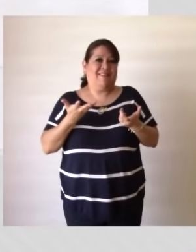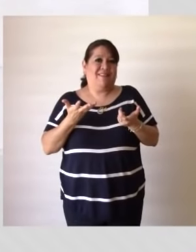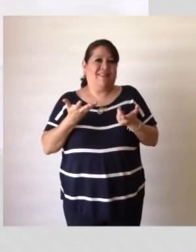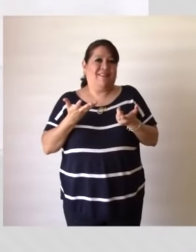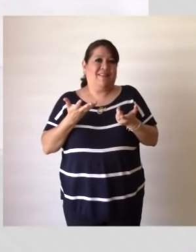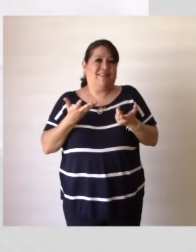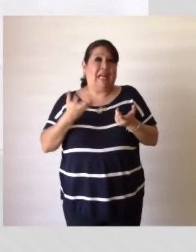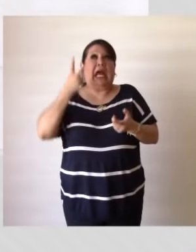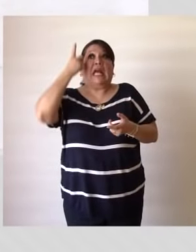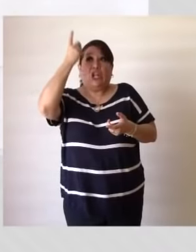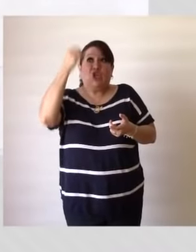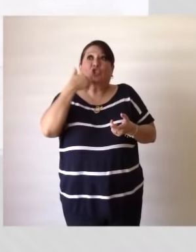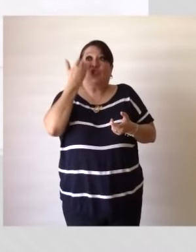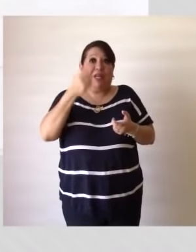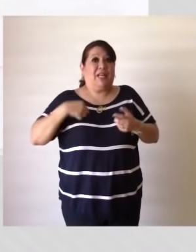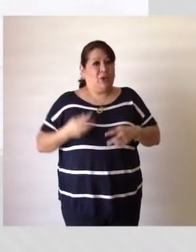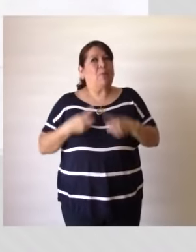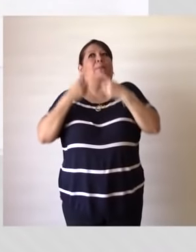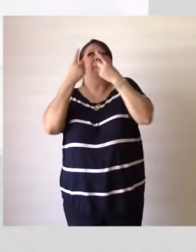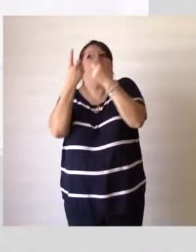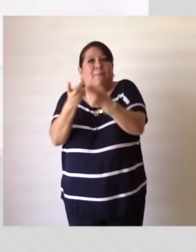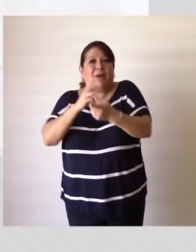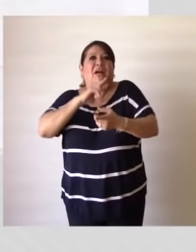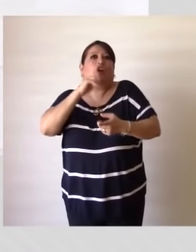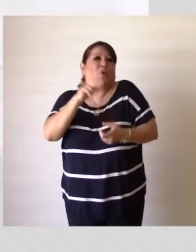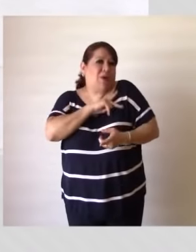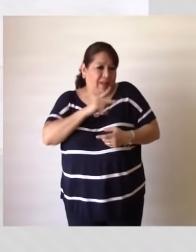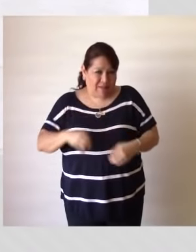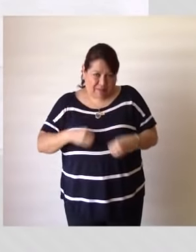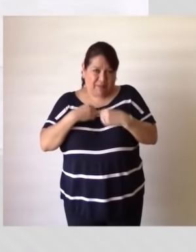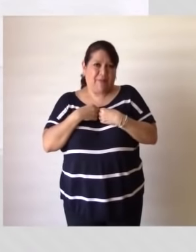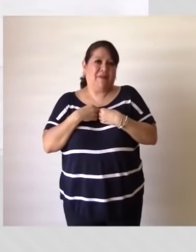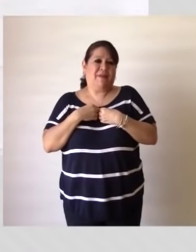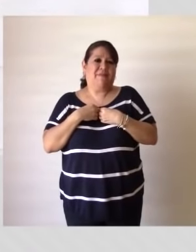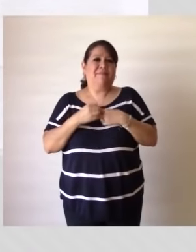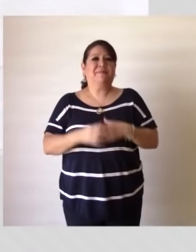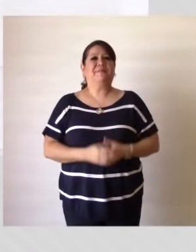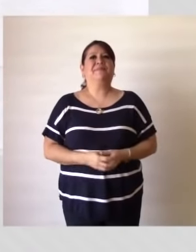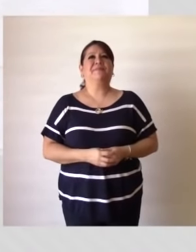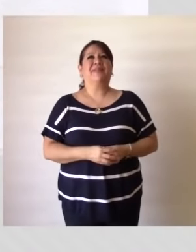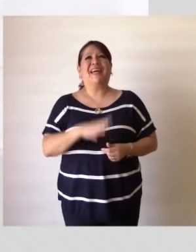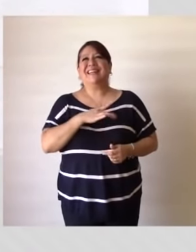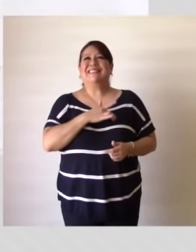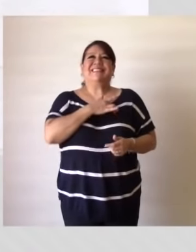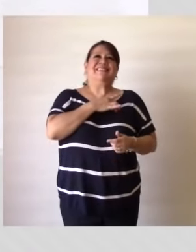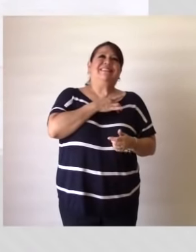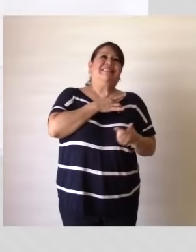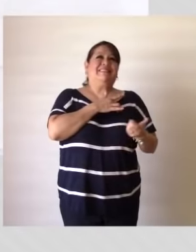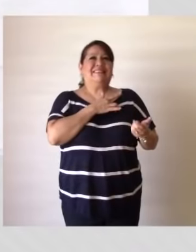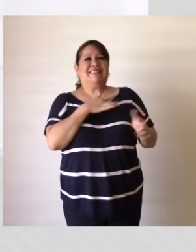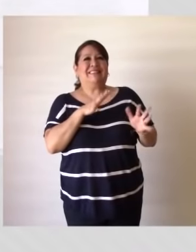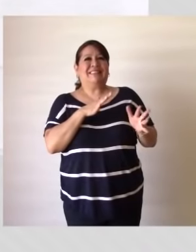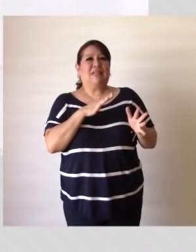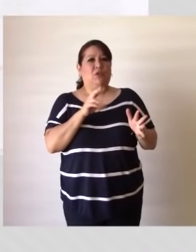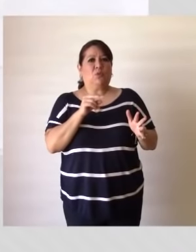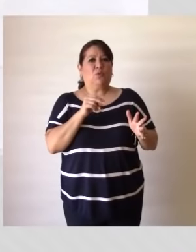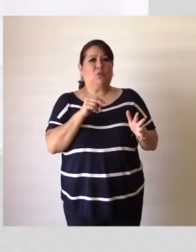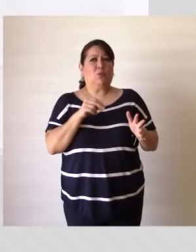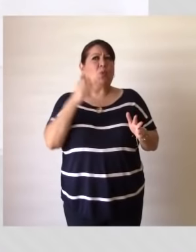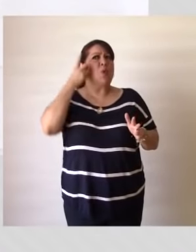suficiente una buena intención porque dios es fiel a su propia naturaleza es decir